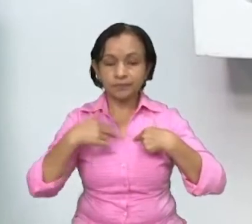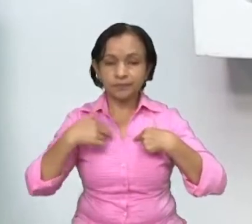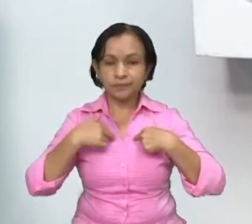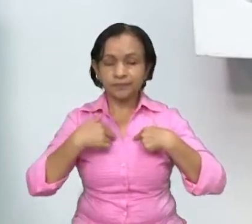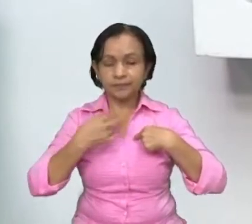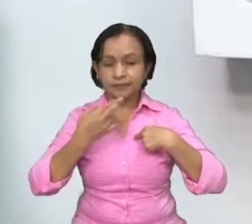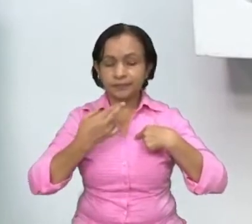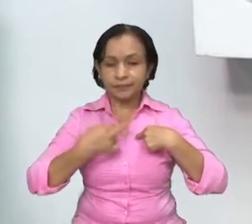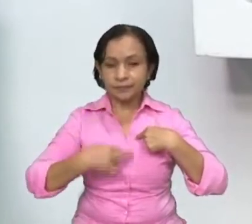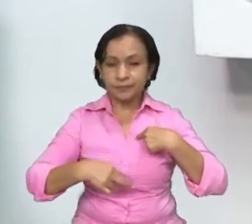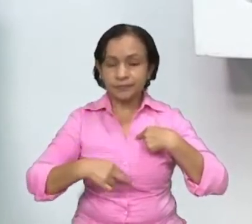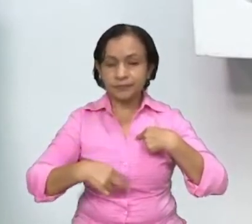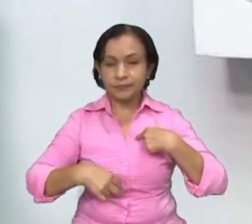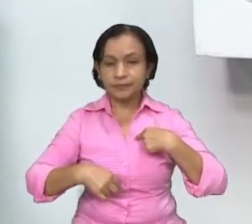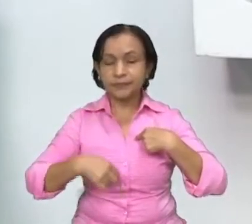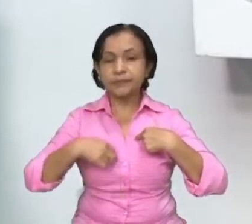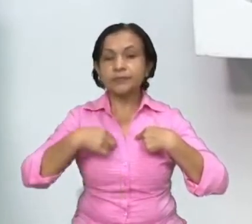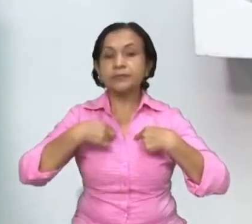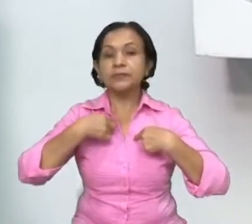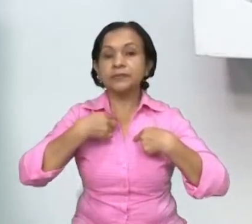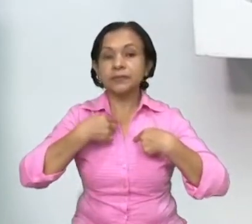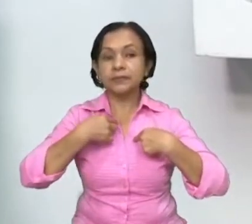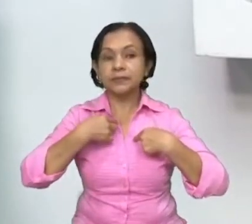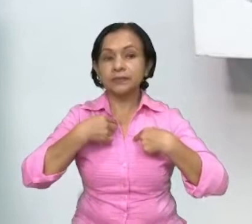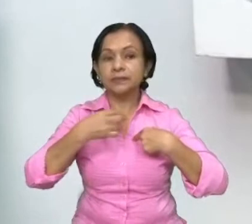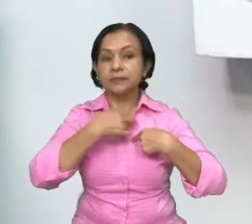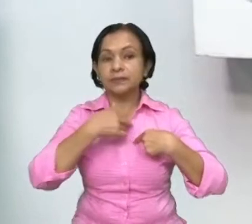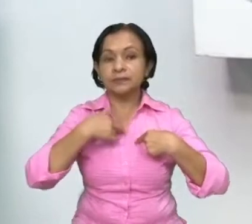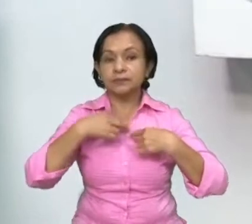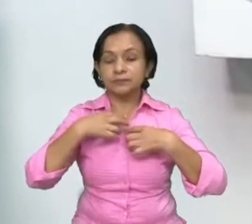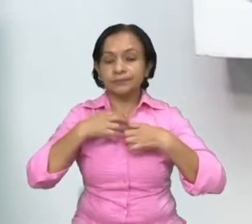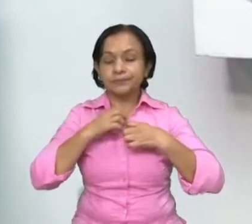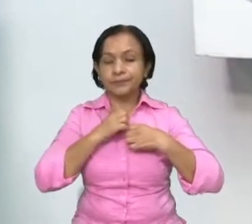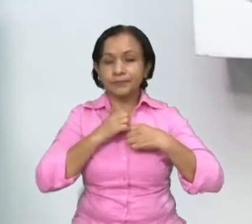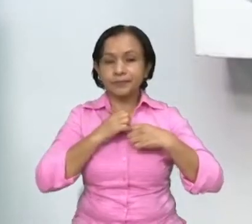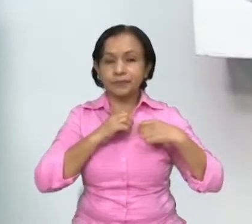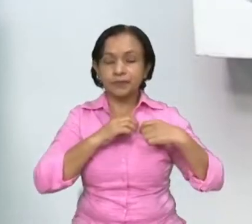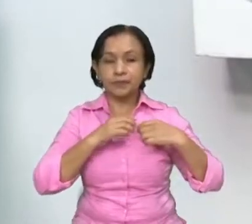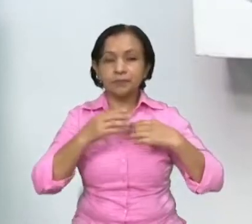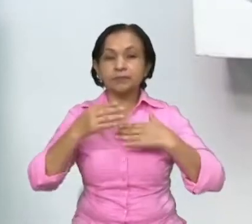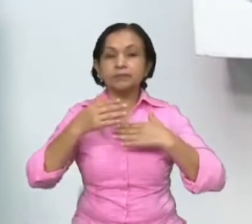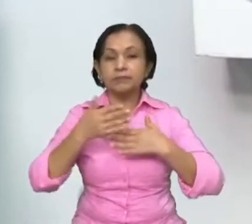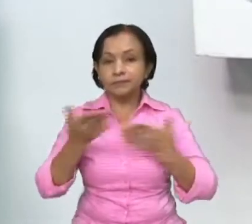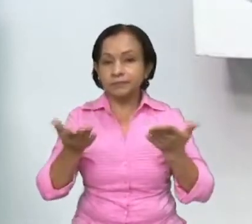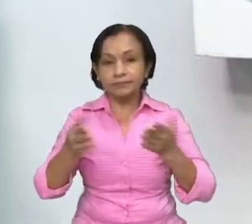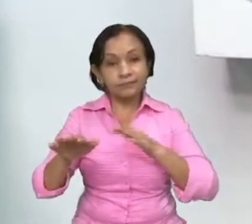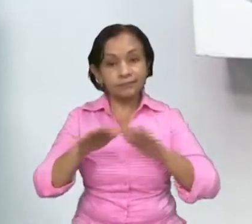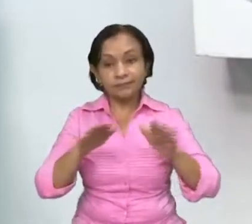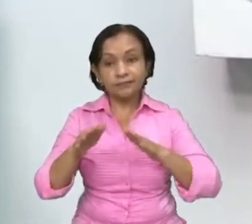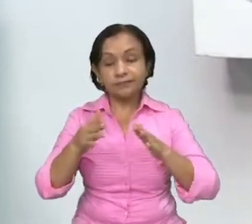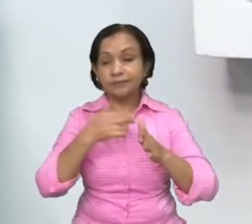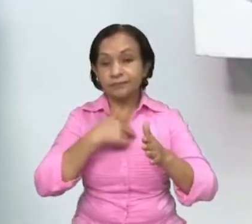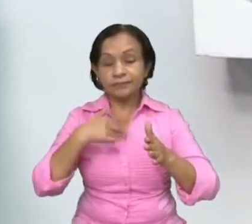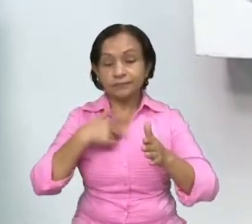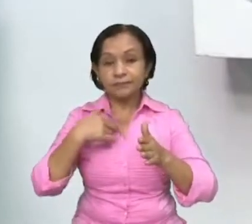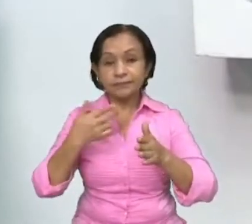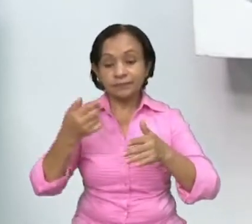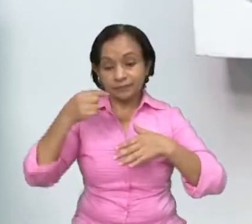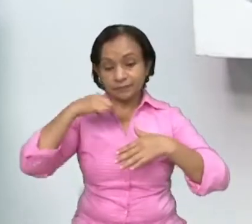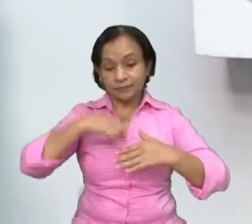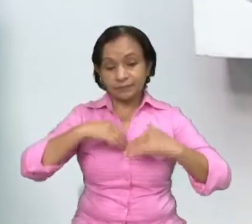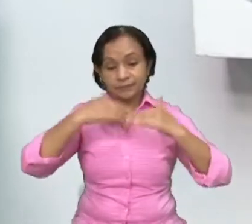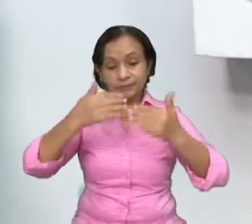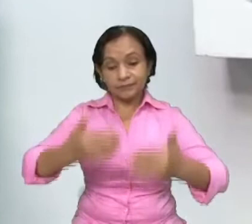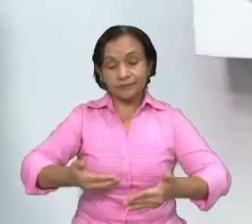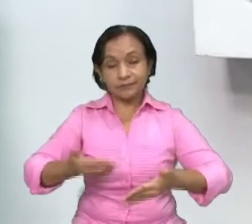del intestino y el estómago se van hacia el tórax y eso comprime el corazón y los pulmones. Si esto no se corrige de forma